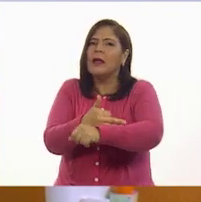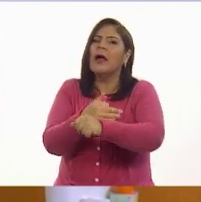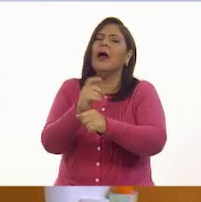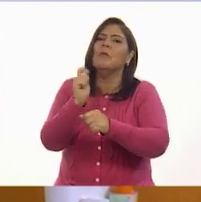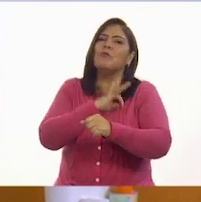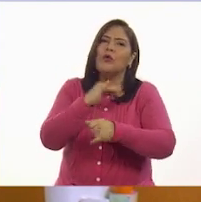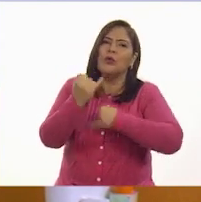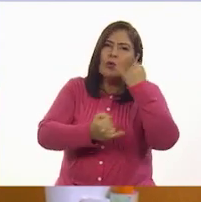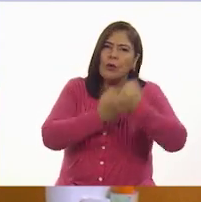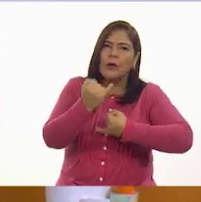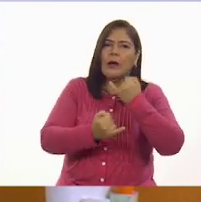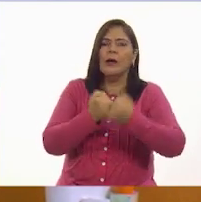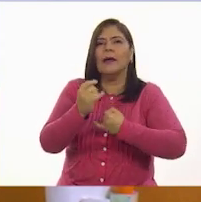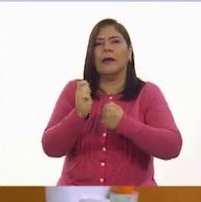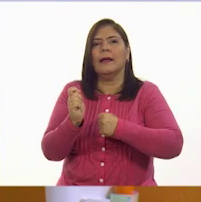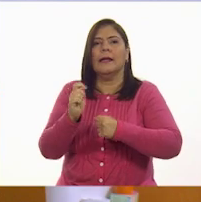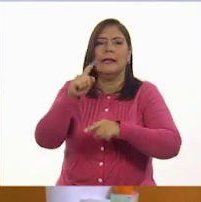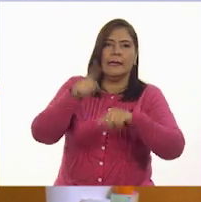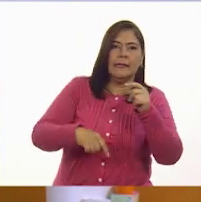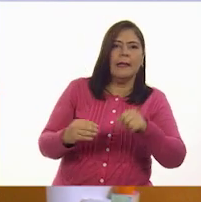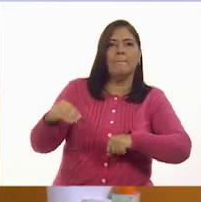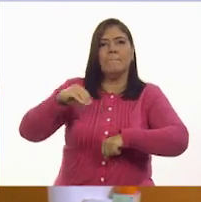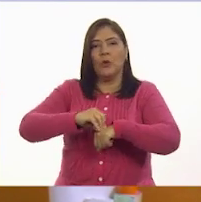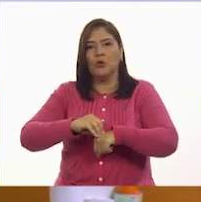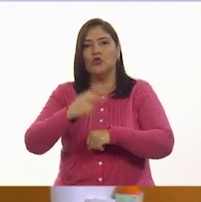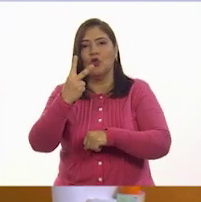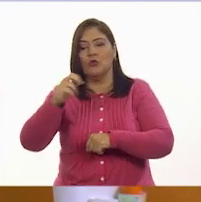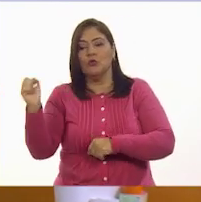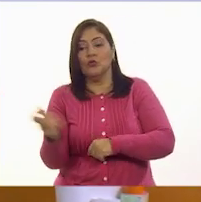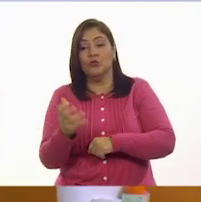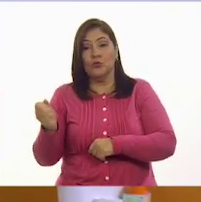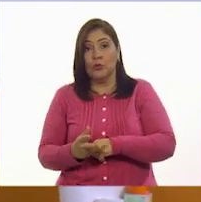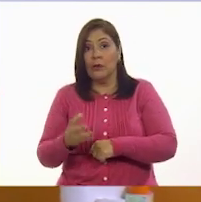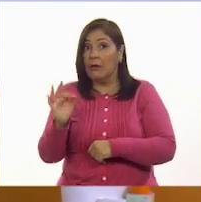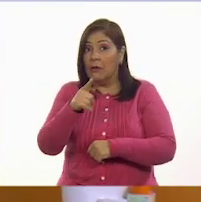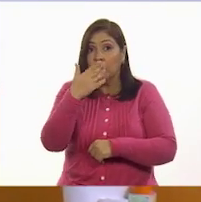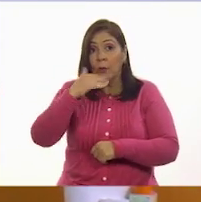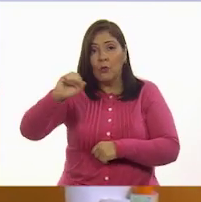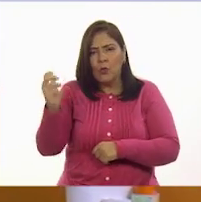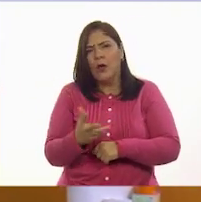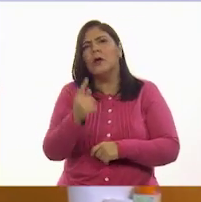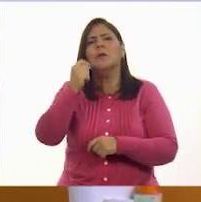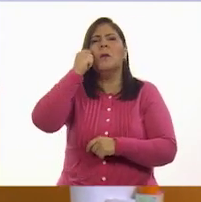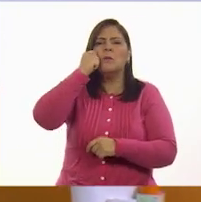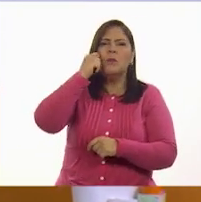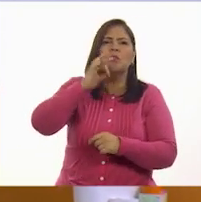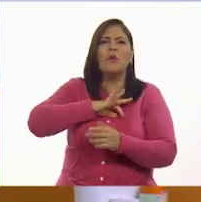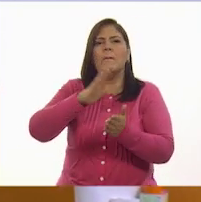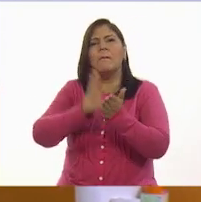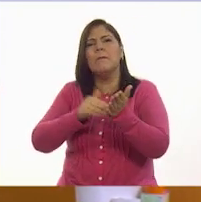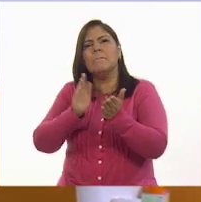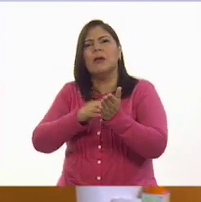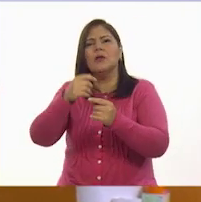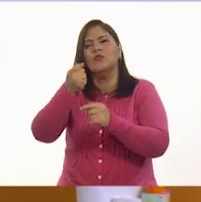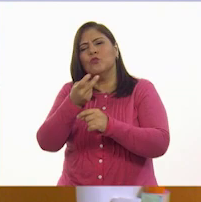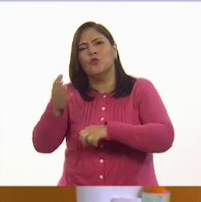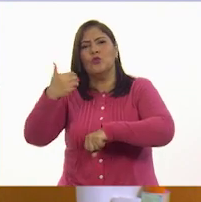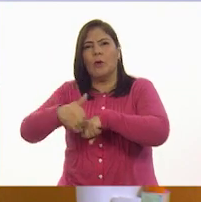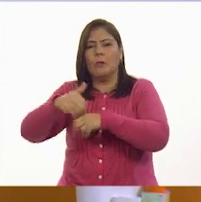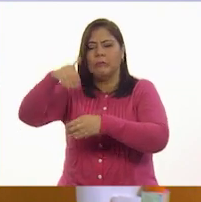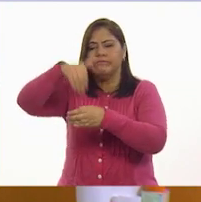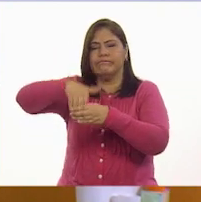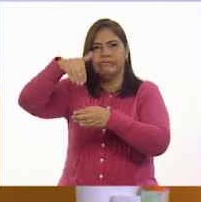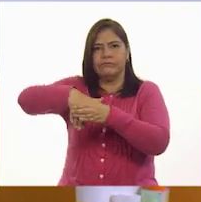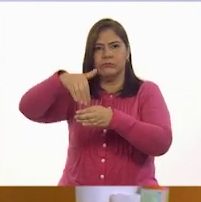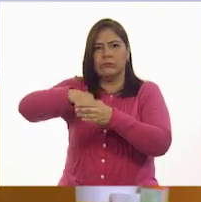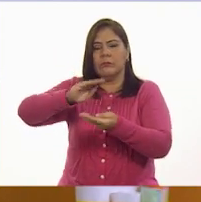quitapón con 2 dados. Si no tienes dados, puedes escribir papelitos y meterlos en una bolsa.